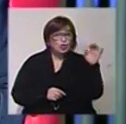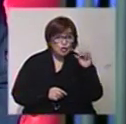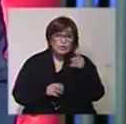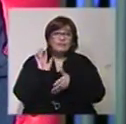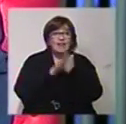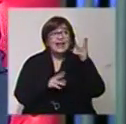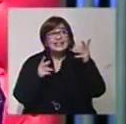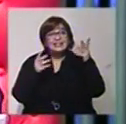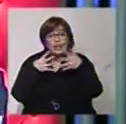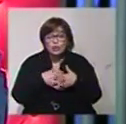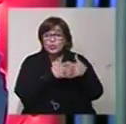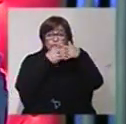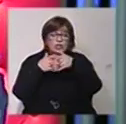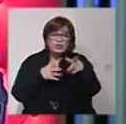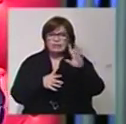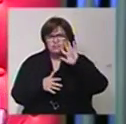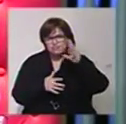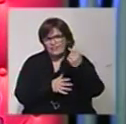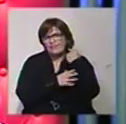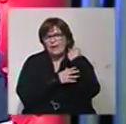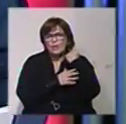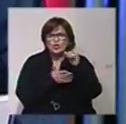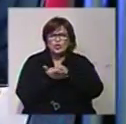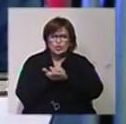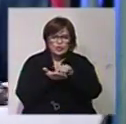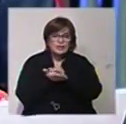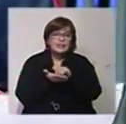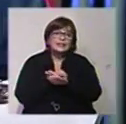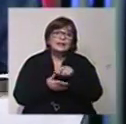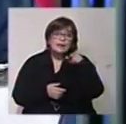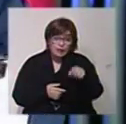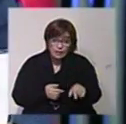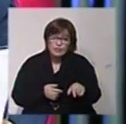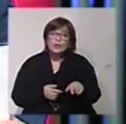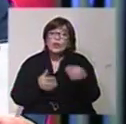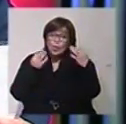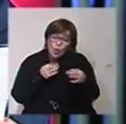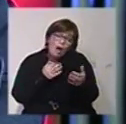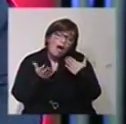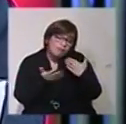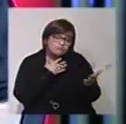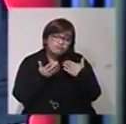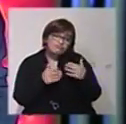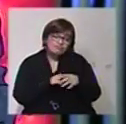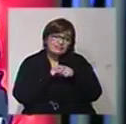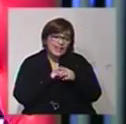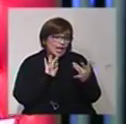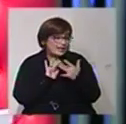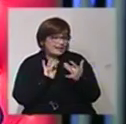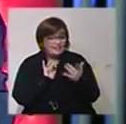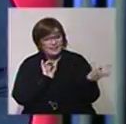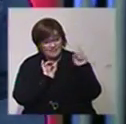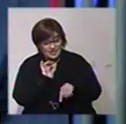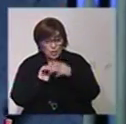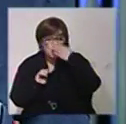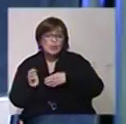y terminó siendo uno de los chefs más reconocidos de Nueva York, ¿no? Y ahí pegó cierta onda y de alguna forma fue el nexo que tuvo en esta última